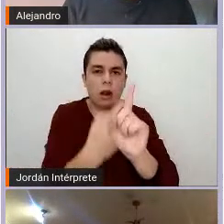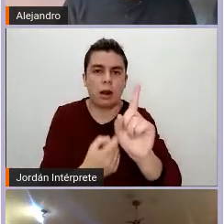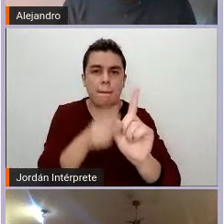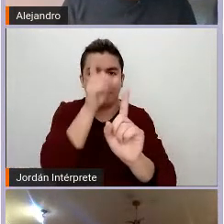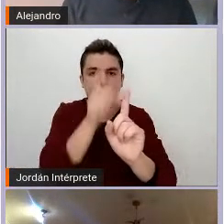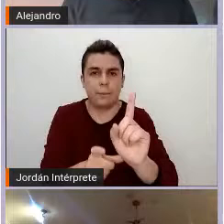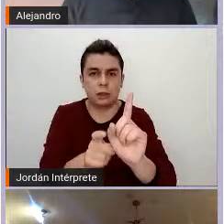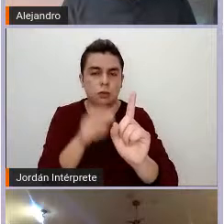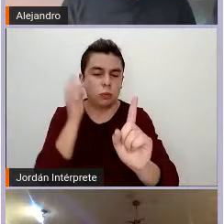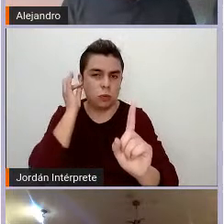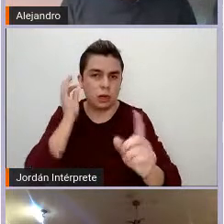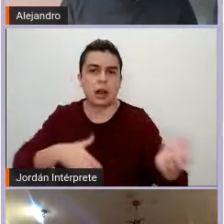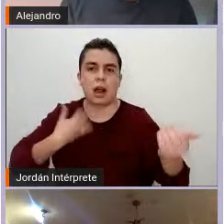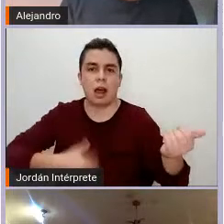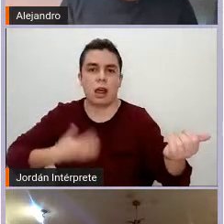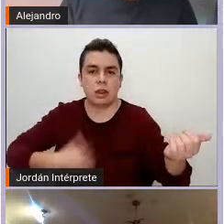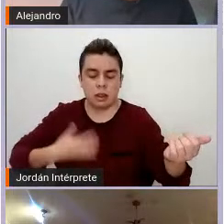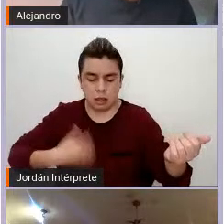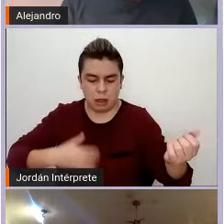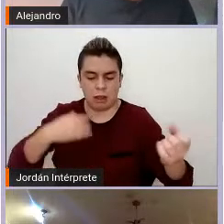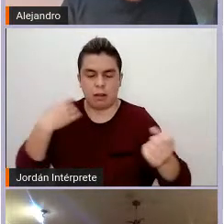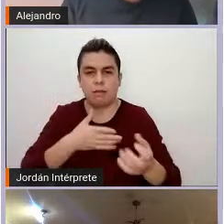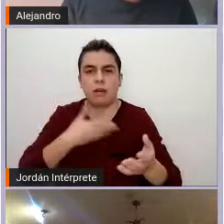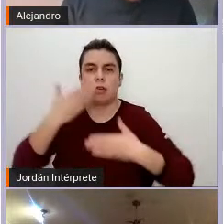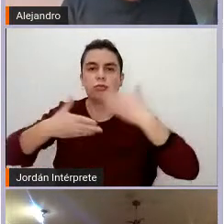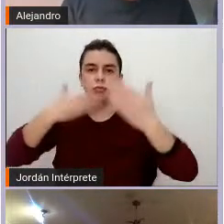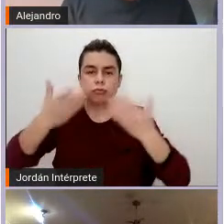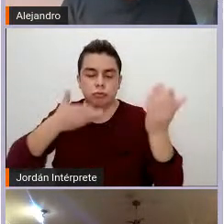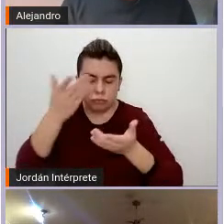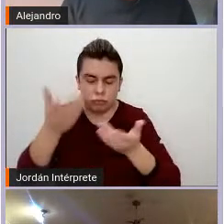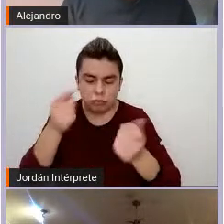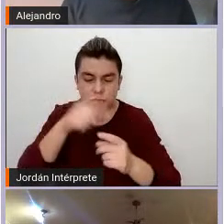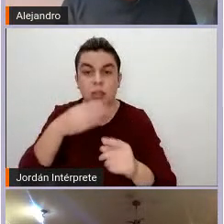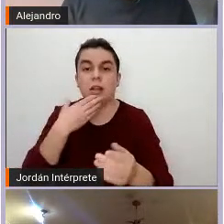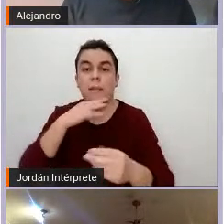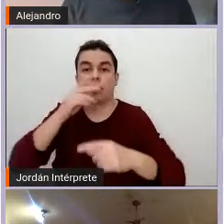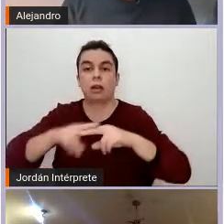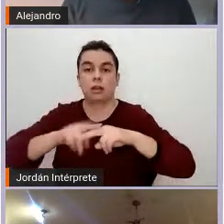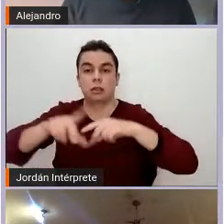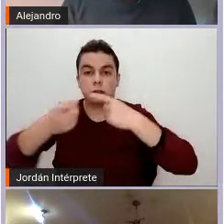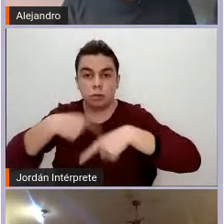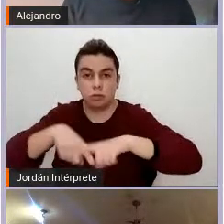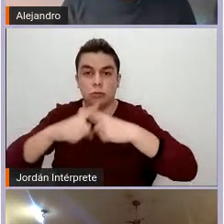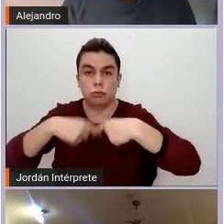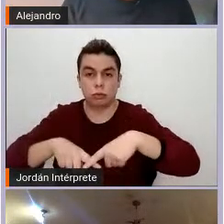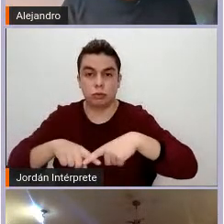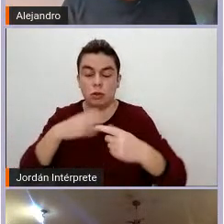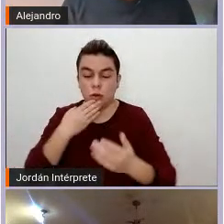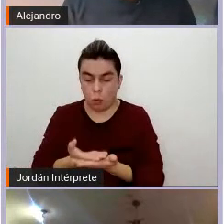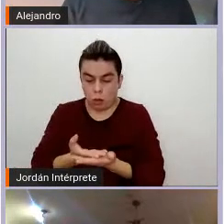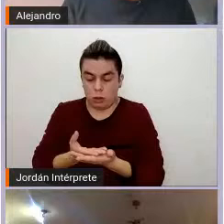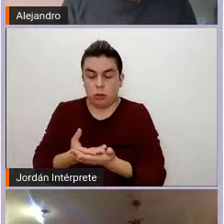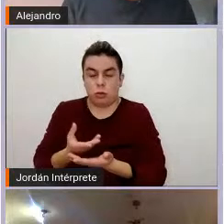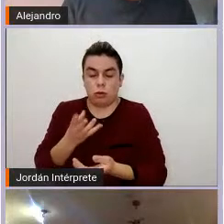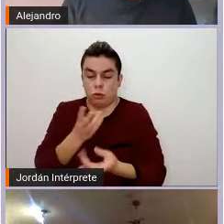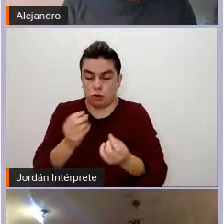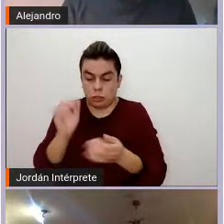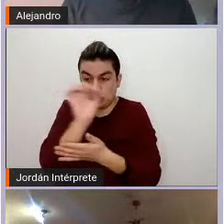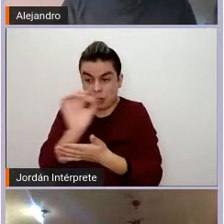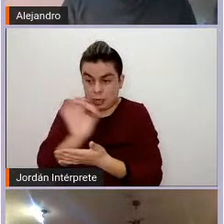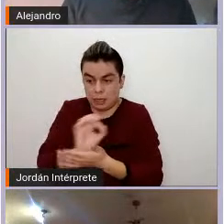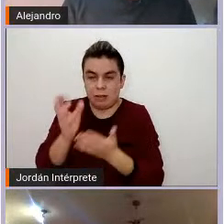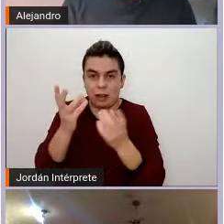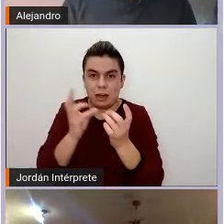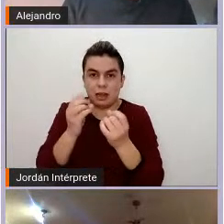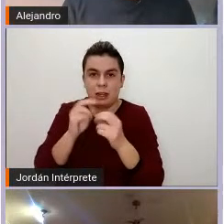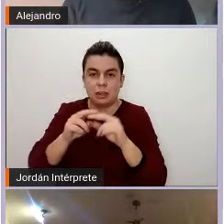tejedoras. Es más, escribir una canción requiere sincronizar las métricas de los sonidos y las del texto, lo que también